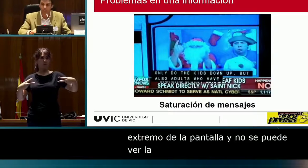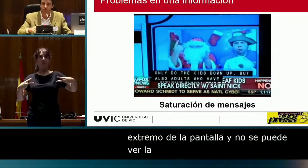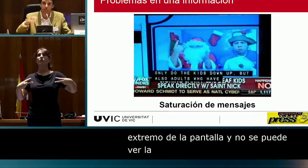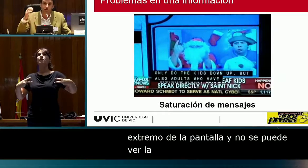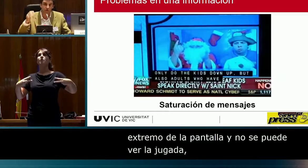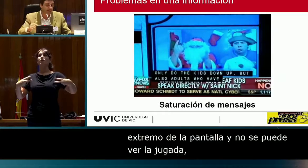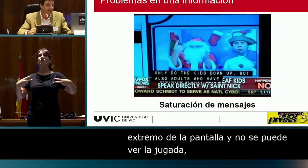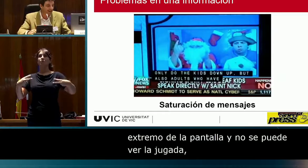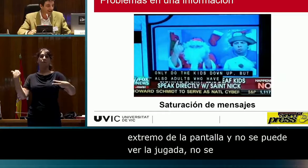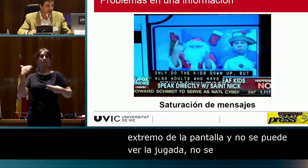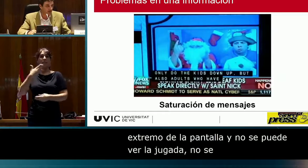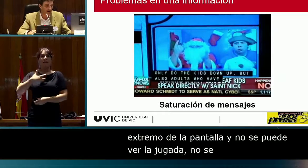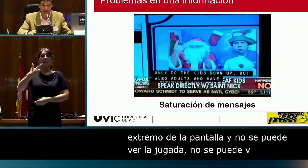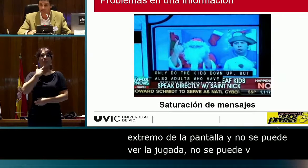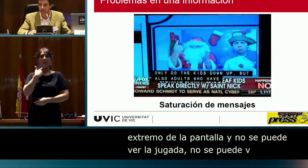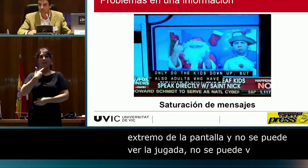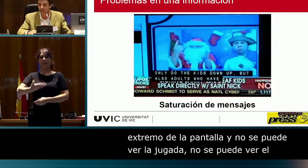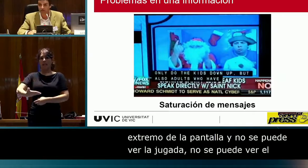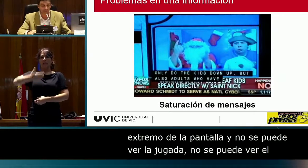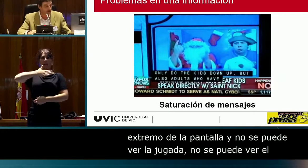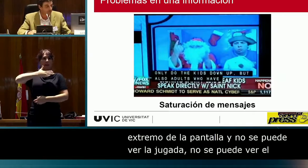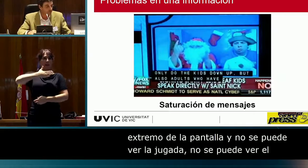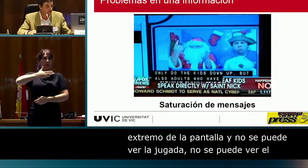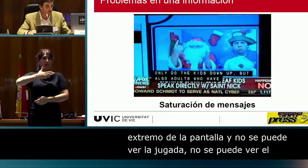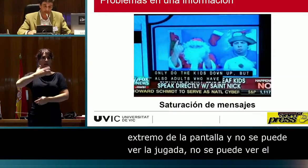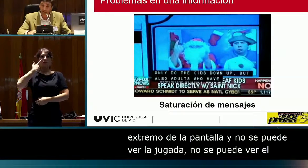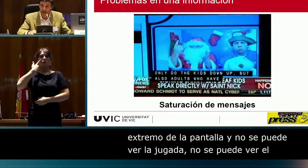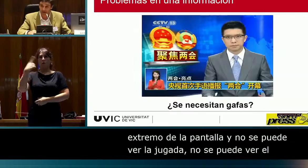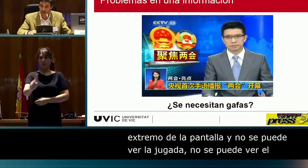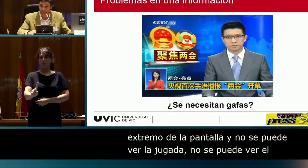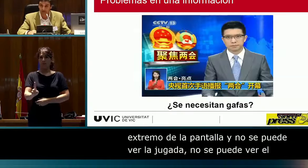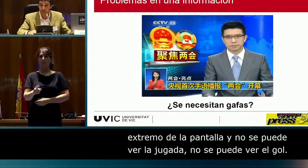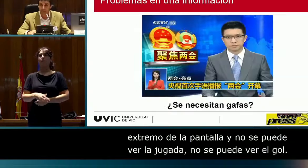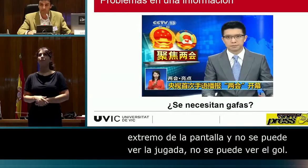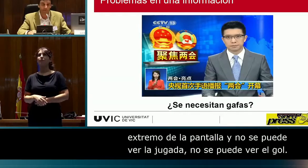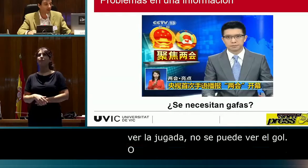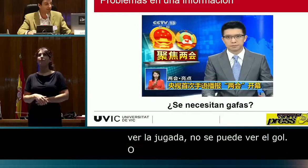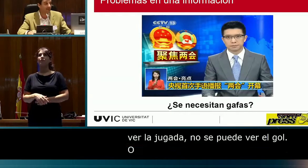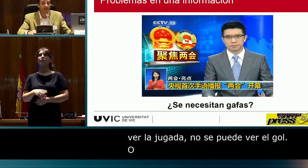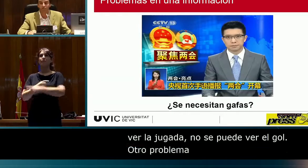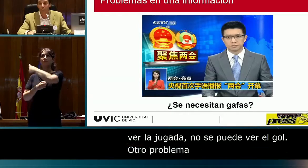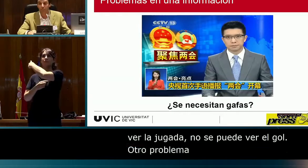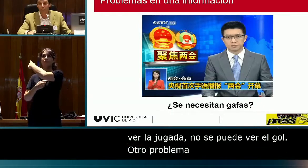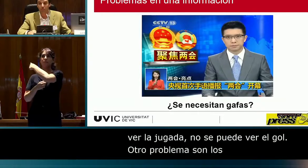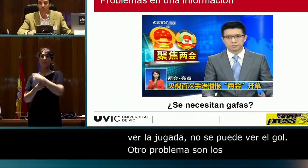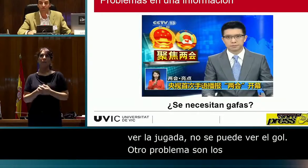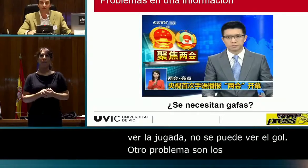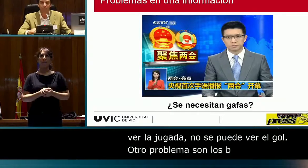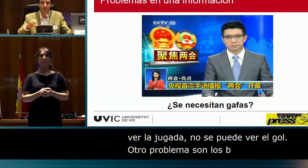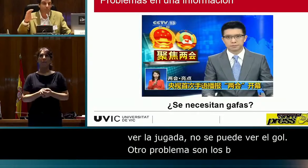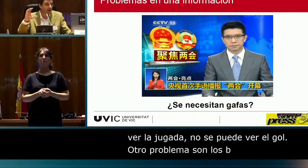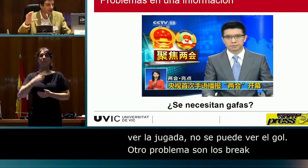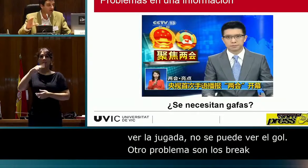encima de los otros, cuando hay una batería de titulares y no se entiende absolutamente nada, ¿no? También hay problemas en todo el mundo de que